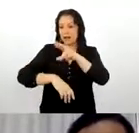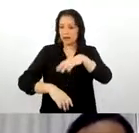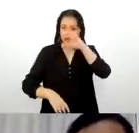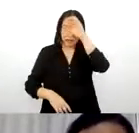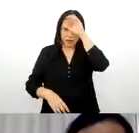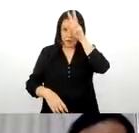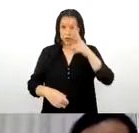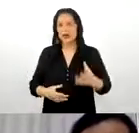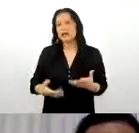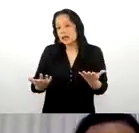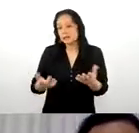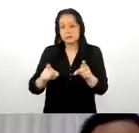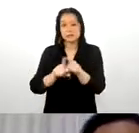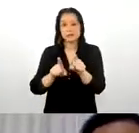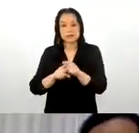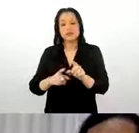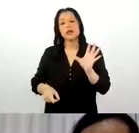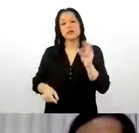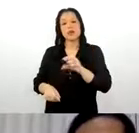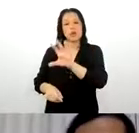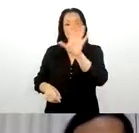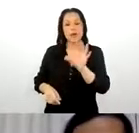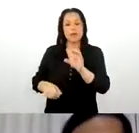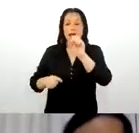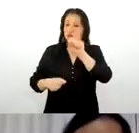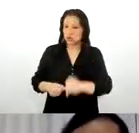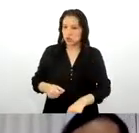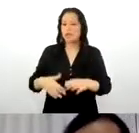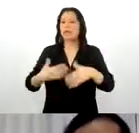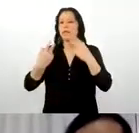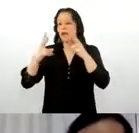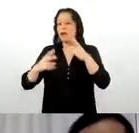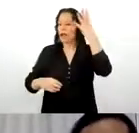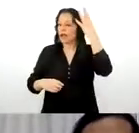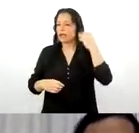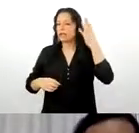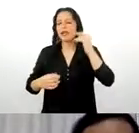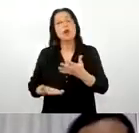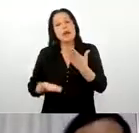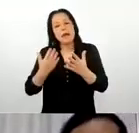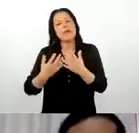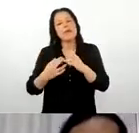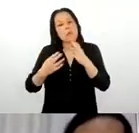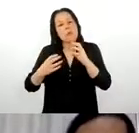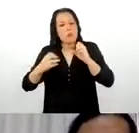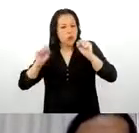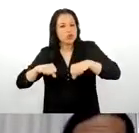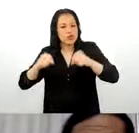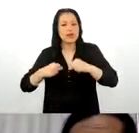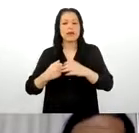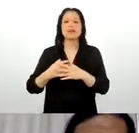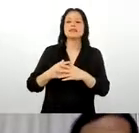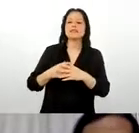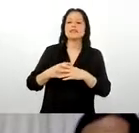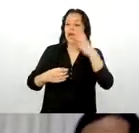y obviamente en la zona sur. También vamos a ver algunas experiencias o potenciales experiencias que existen